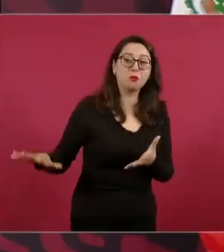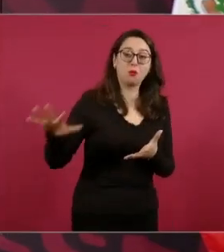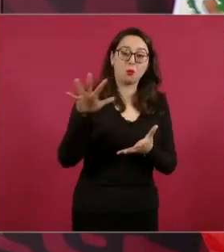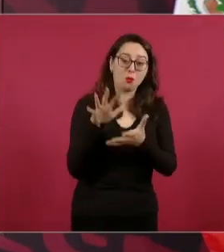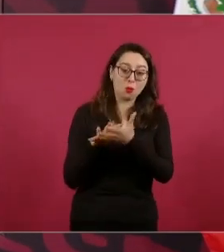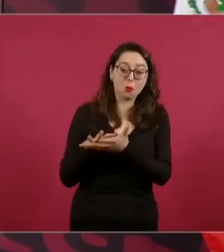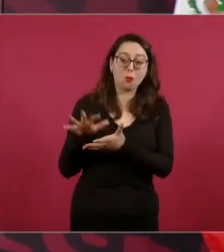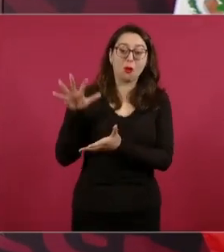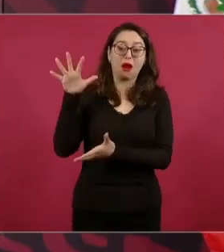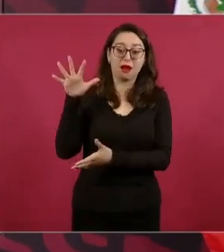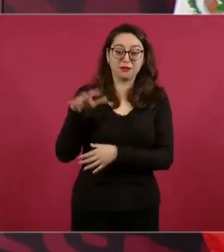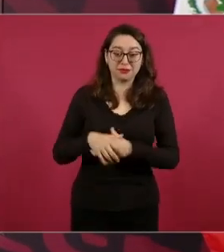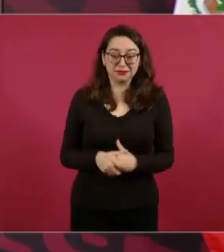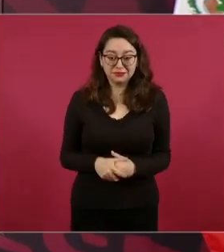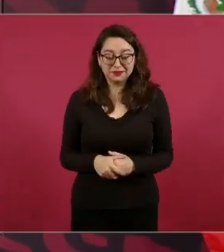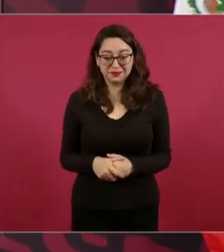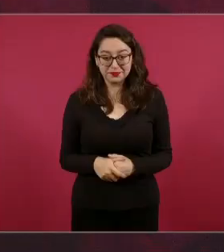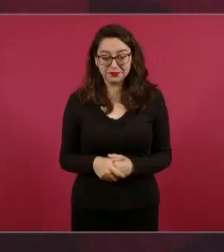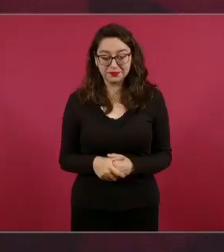azul,